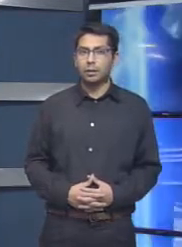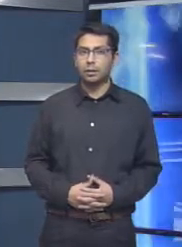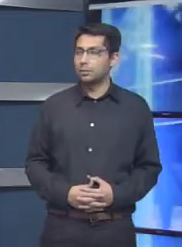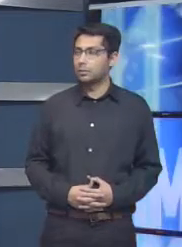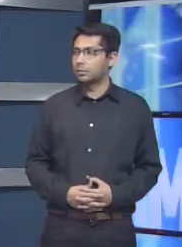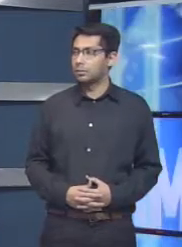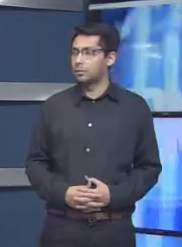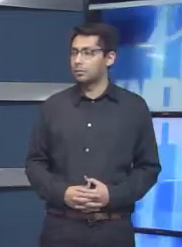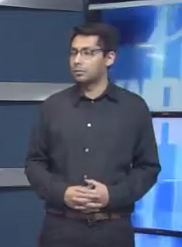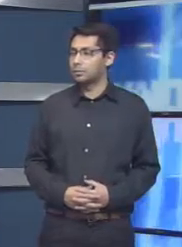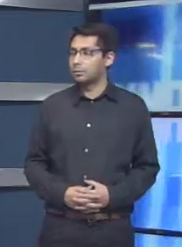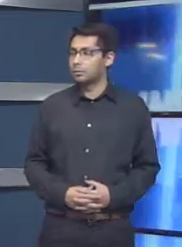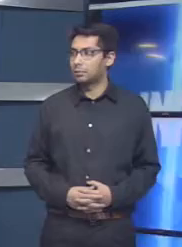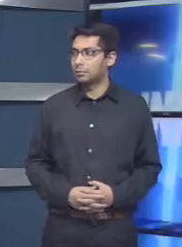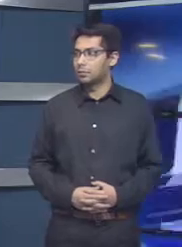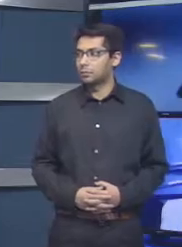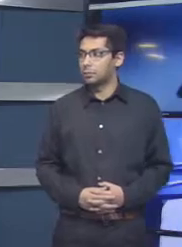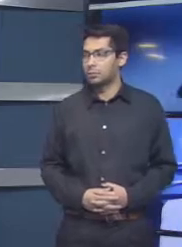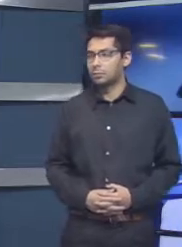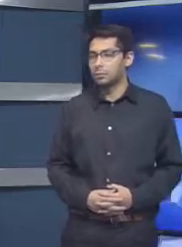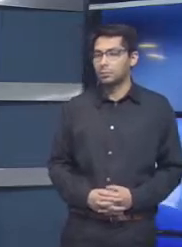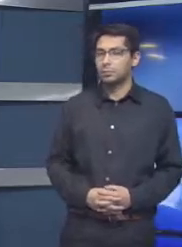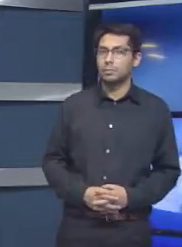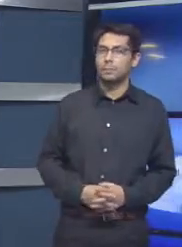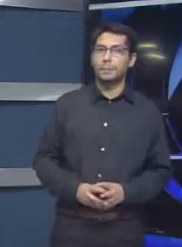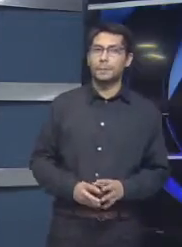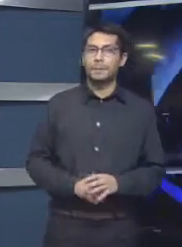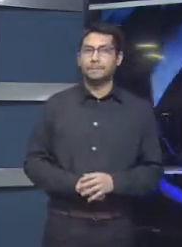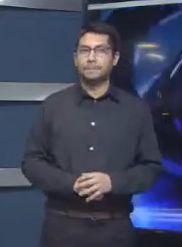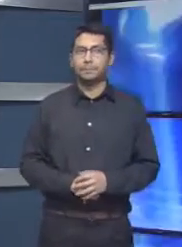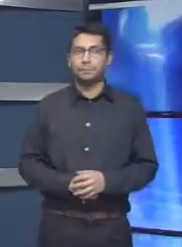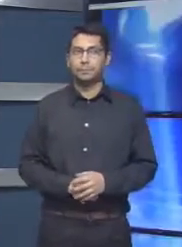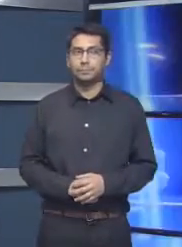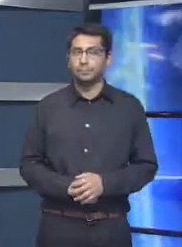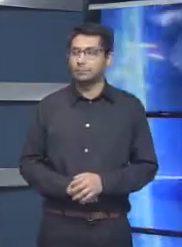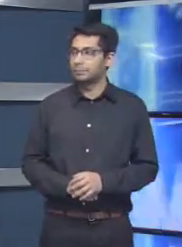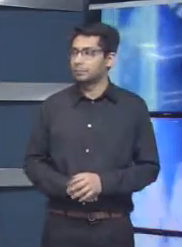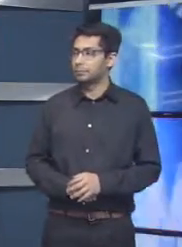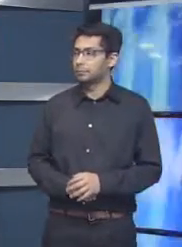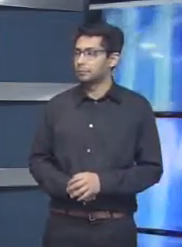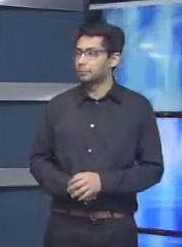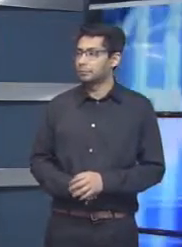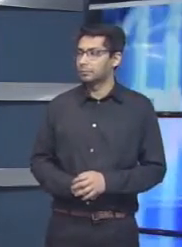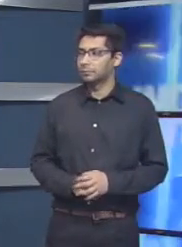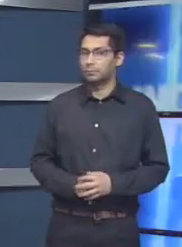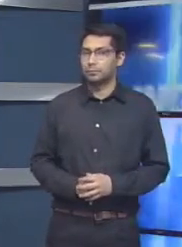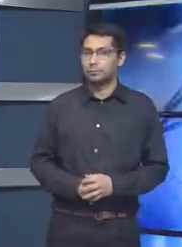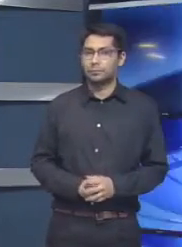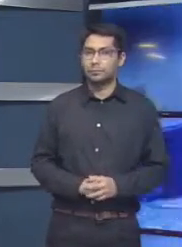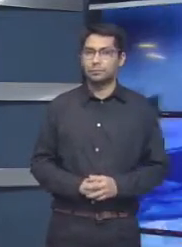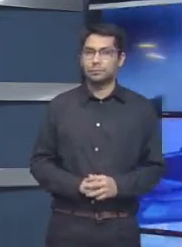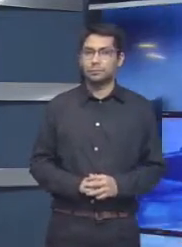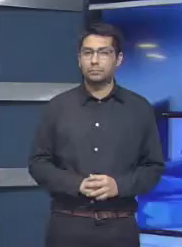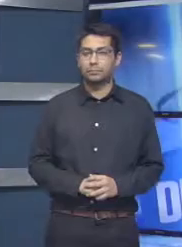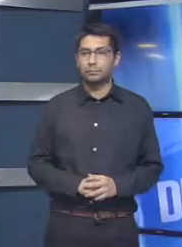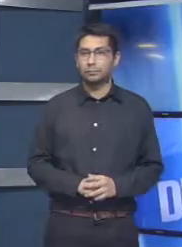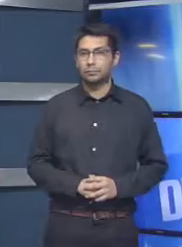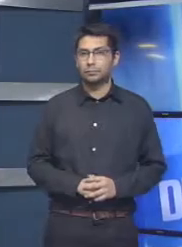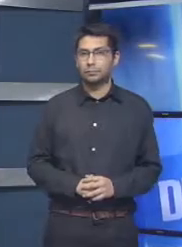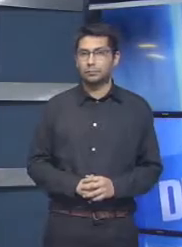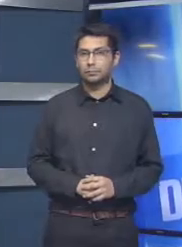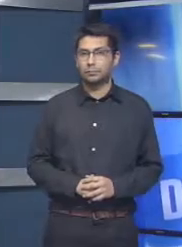todas maneras la obra privada se ha notado en este último tiempo que no es la misma que en las situaciones normales, digo,